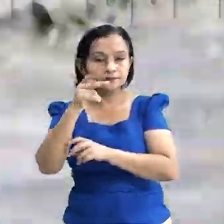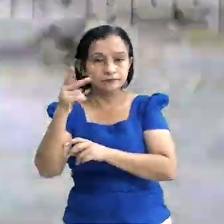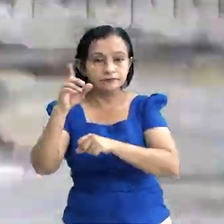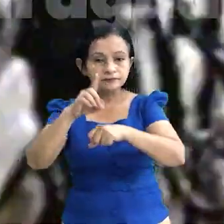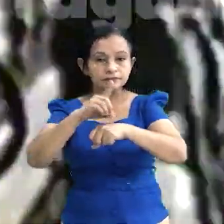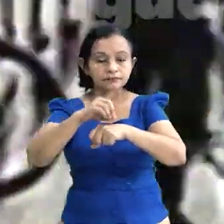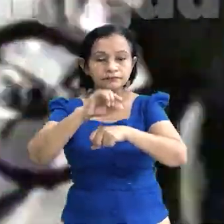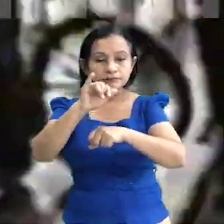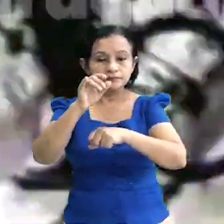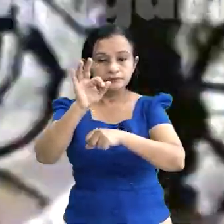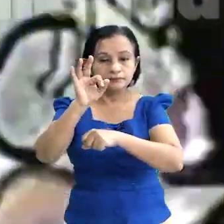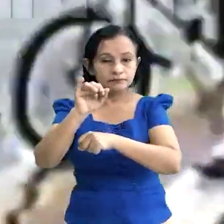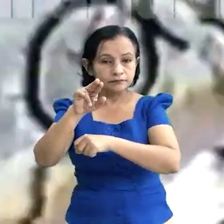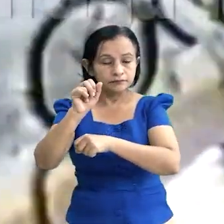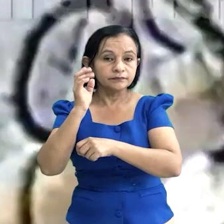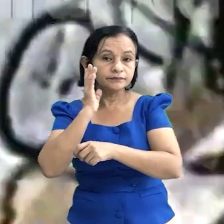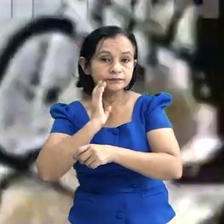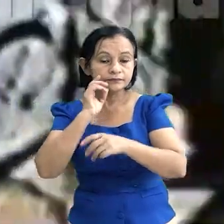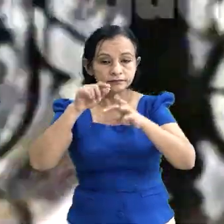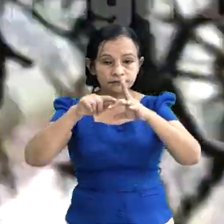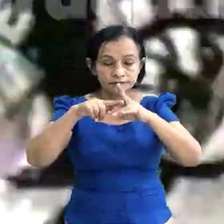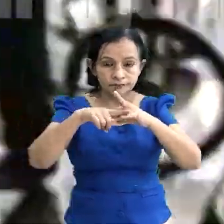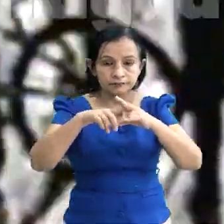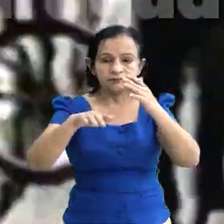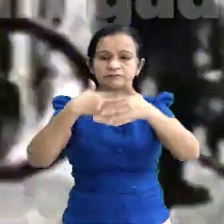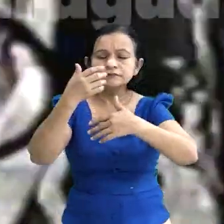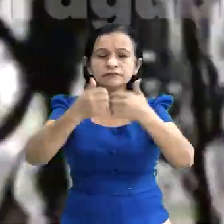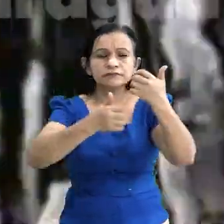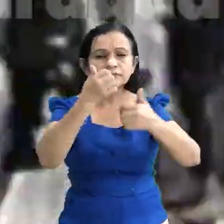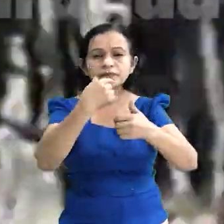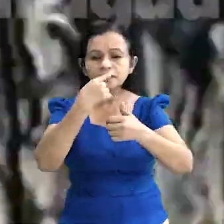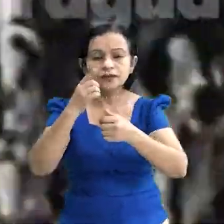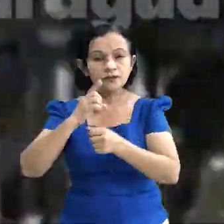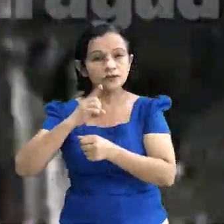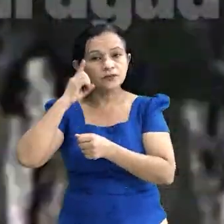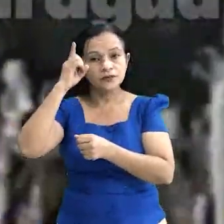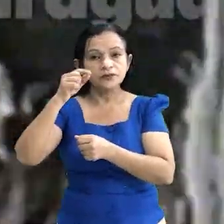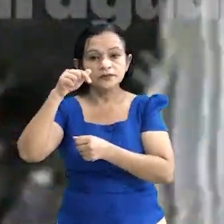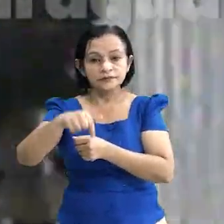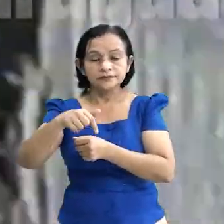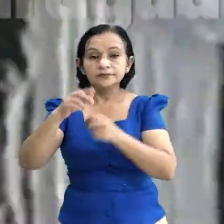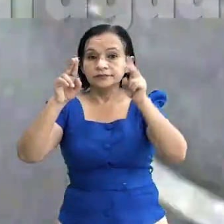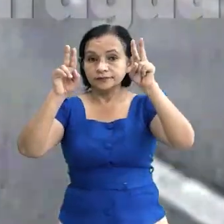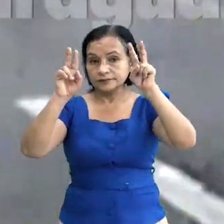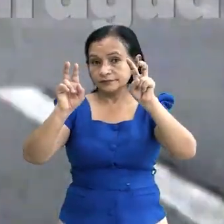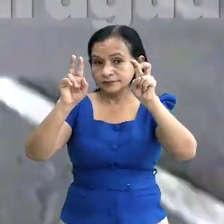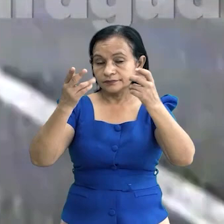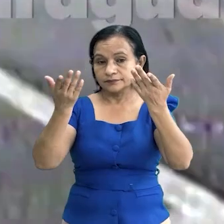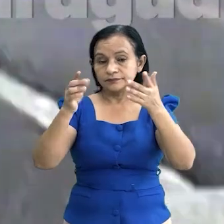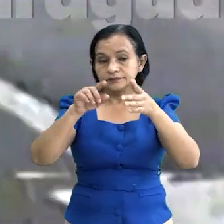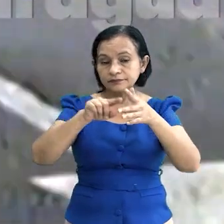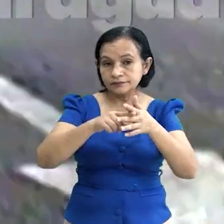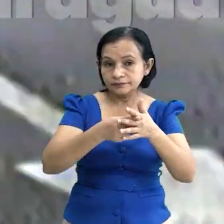la doctora Josefina Murillo, experta en psicología post-desastre, destacó los avances que hoy tienen en esta materia, partiendo